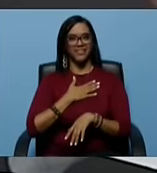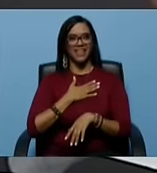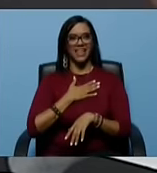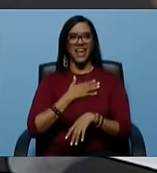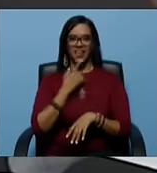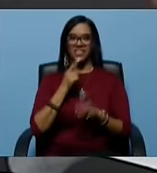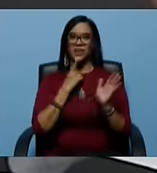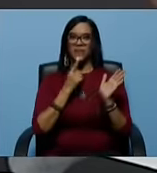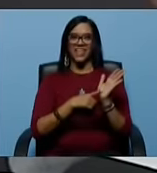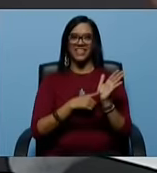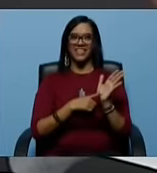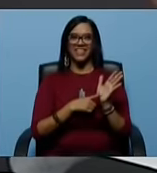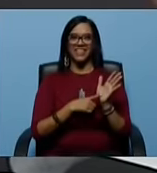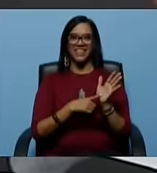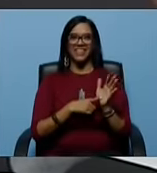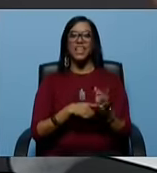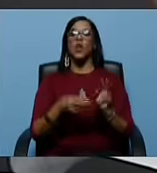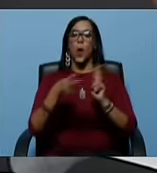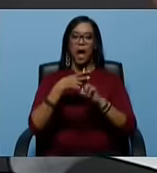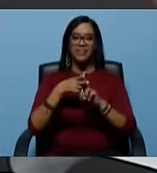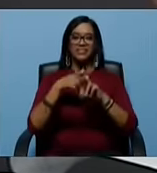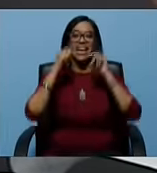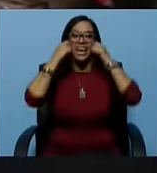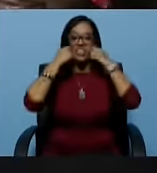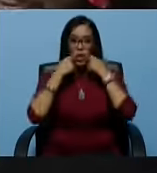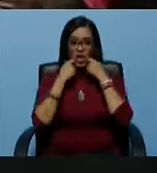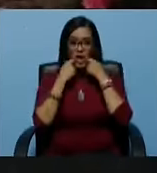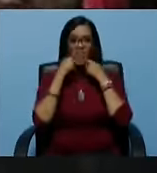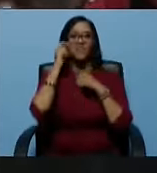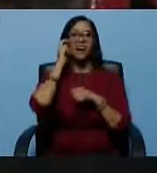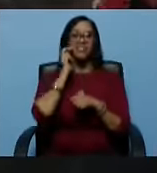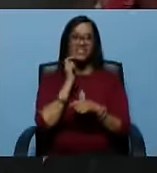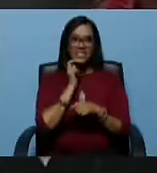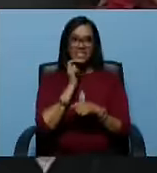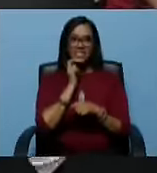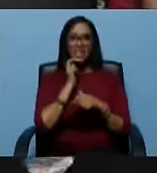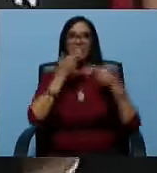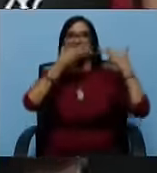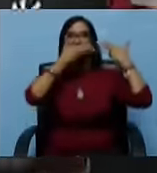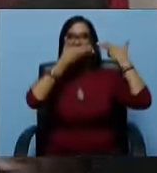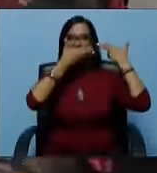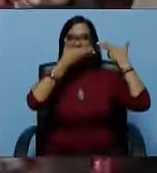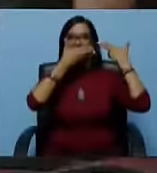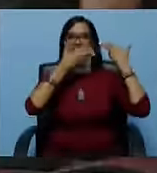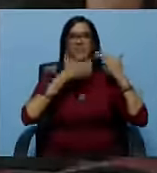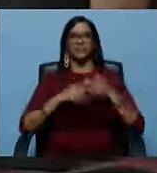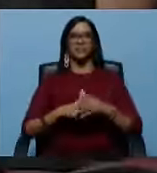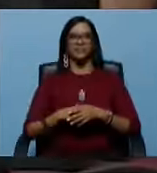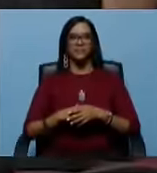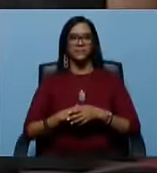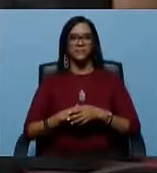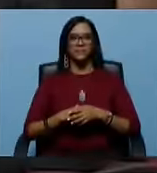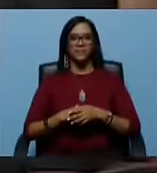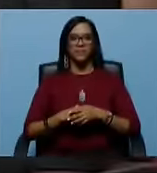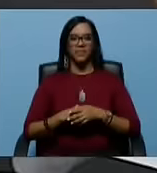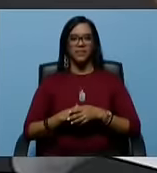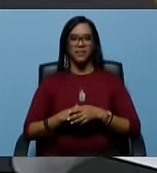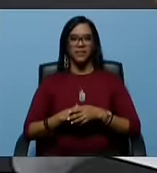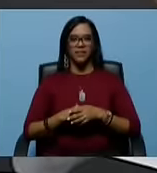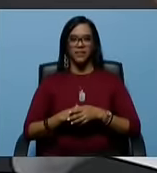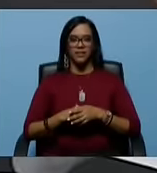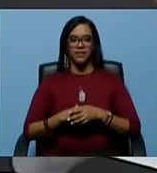decir completo. Numeral, Sayona, fascista, terrorista. Es una